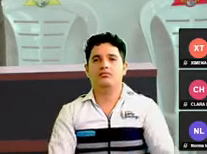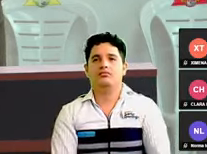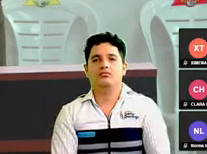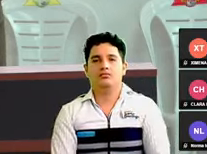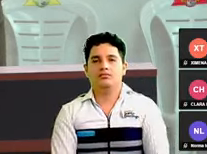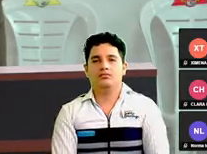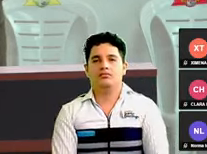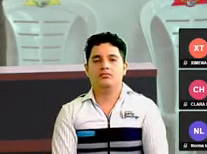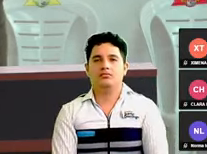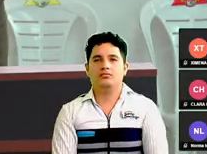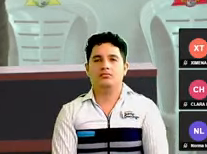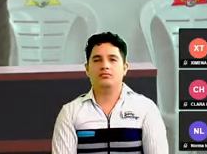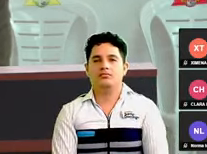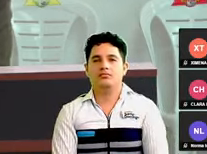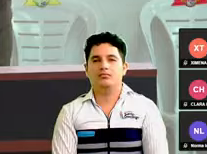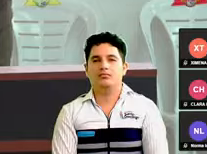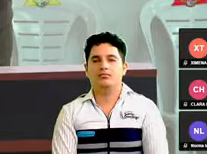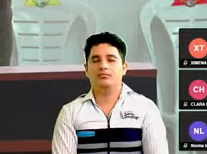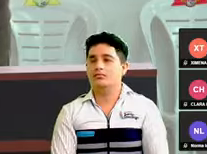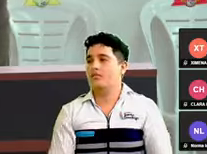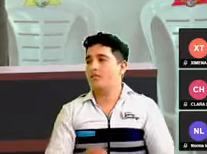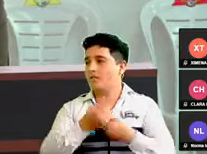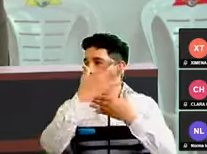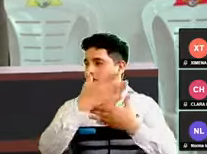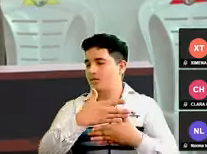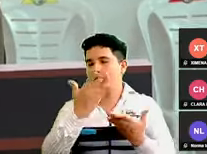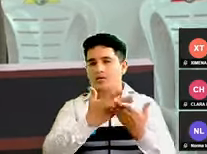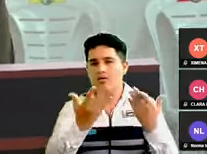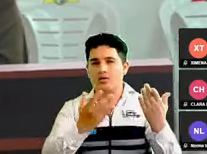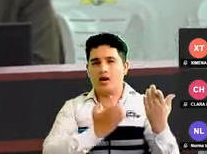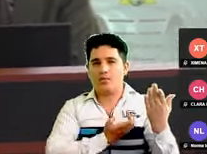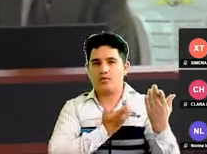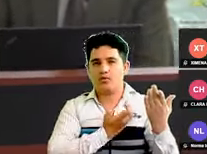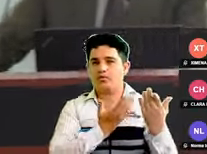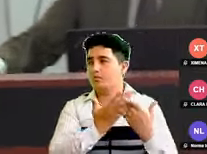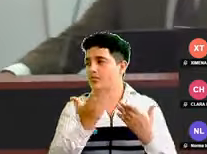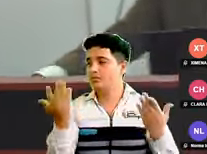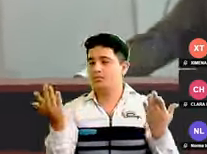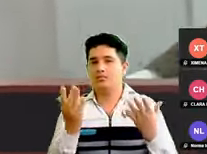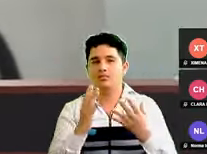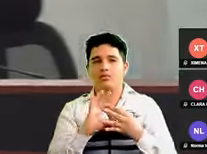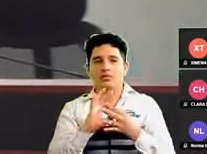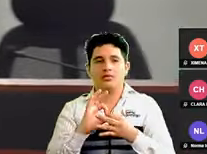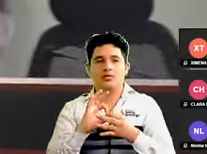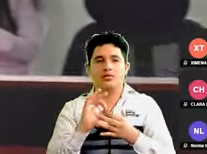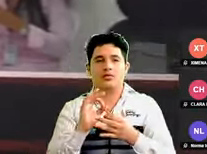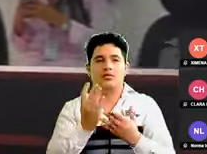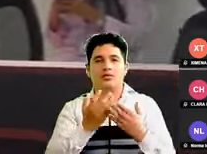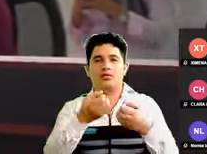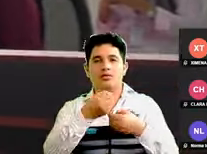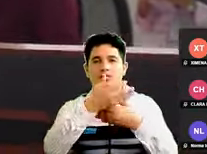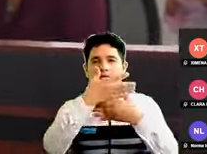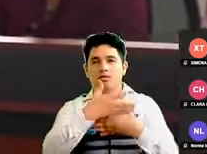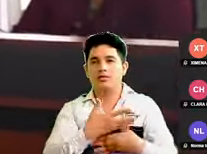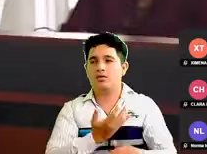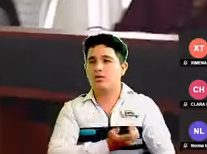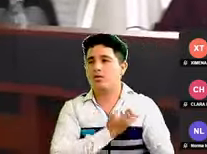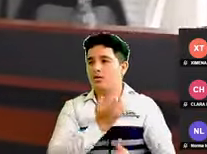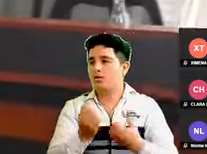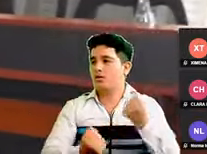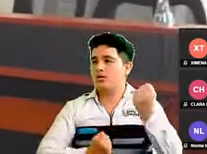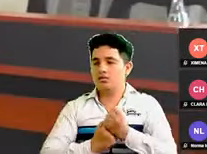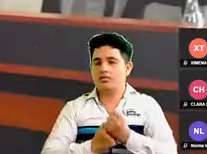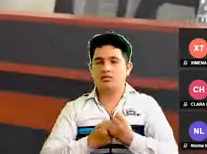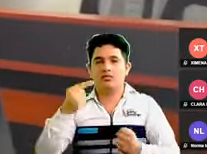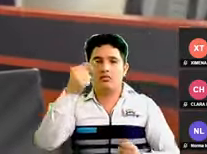adolescentes infractores de este cantón. Hasta aquí la moción, compañera. Perfecto, existe una moción presentada, apoyada por la